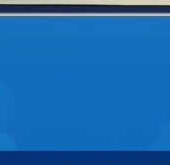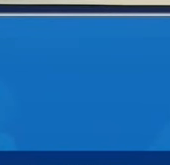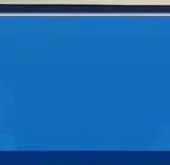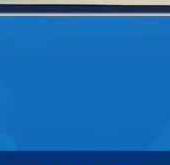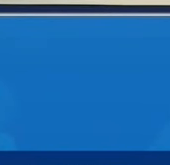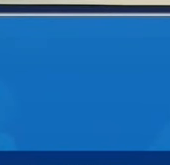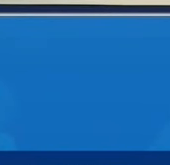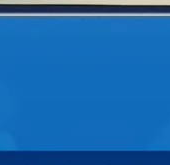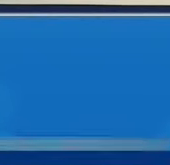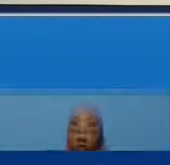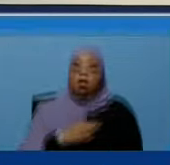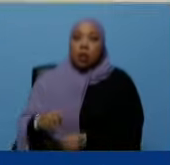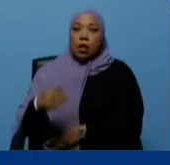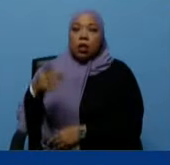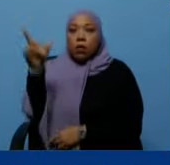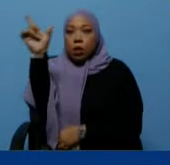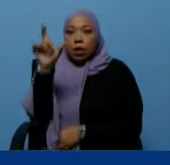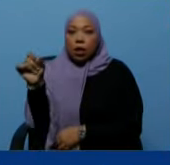Mussolini, Franco,